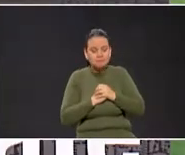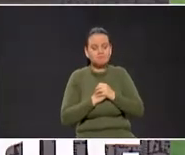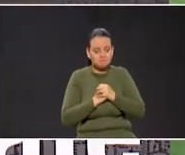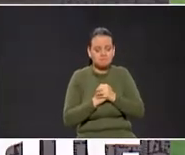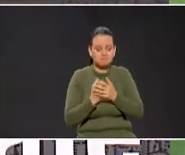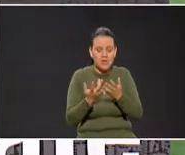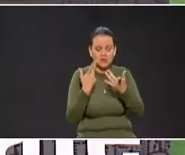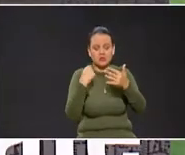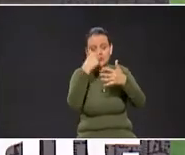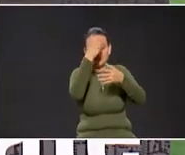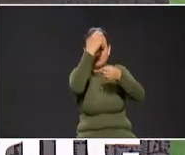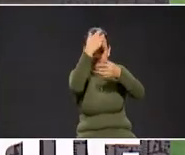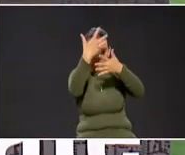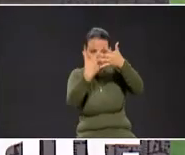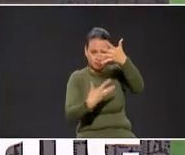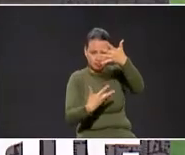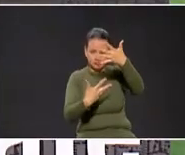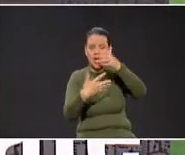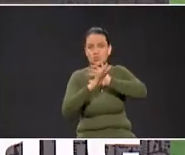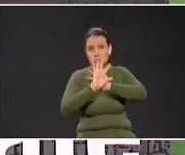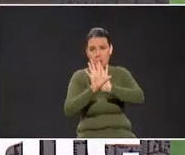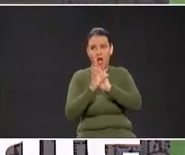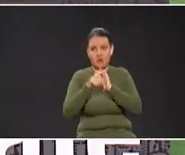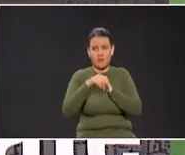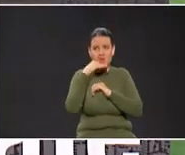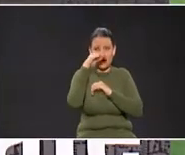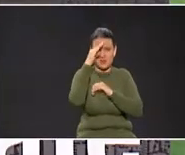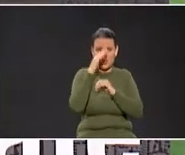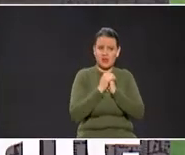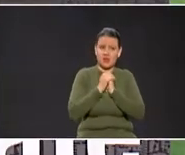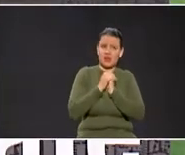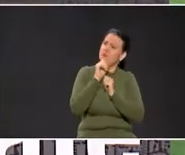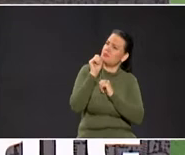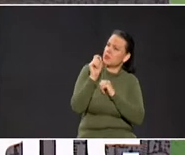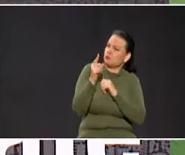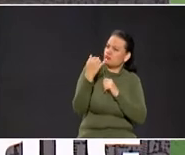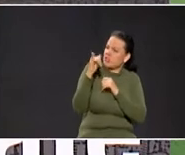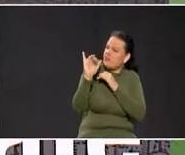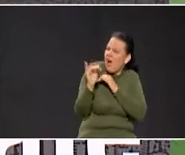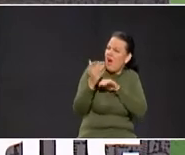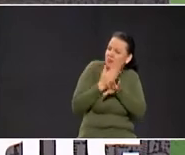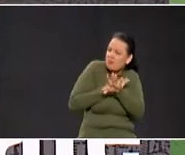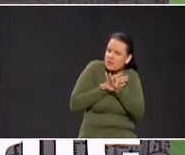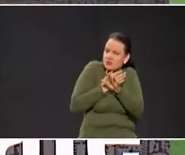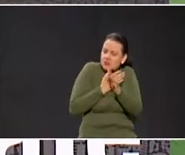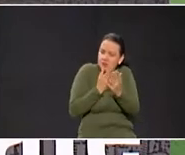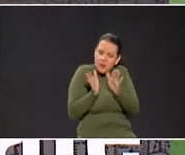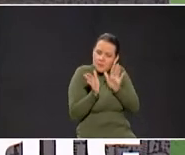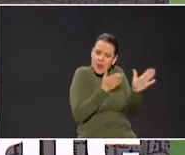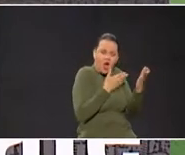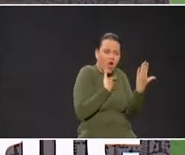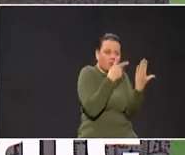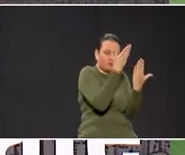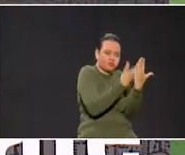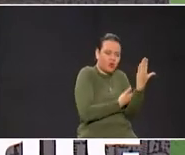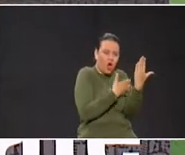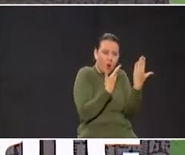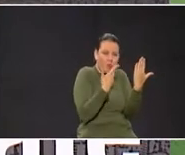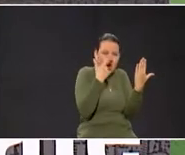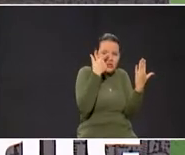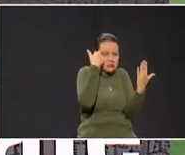enumerando ya existe también en la ciudad pero tienen ustedes un plan específico para repetir entonces la pregunta